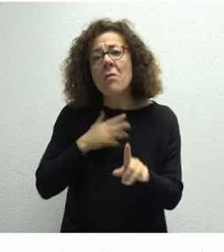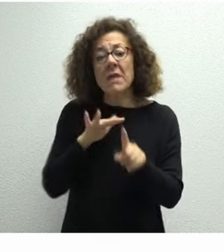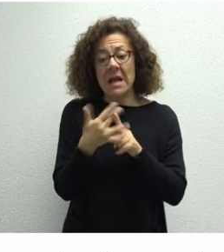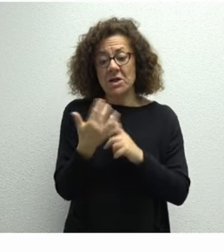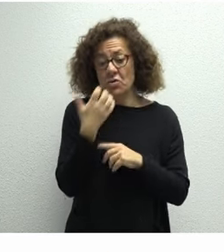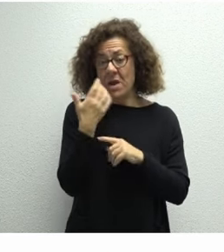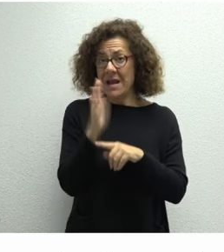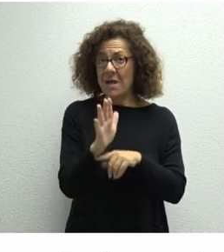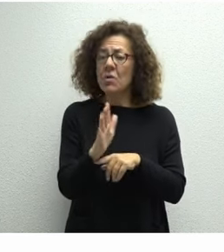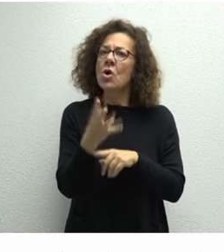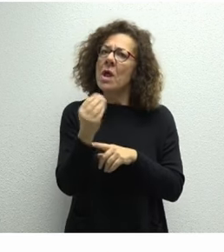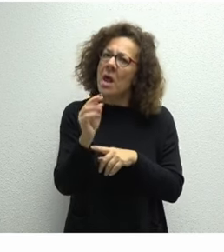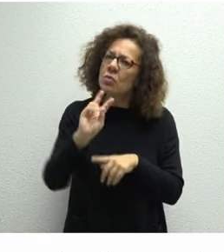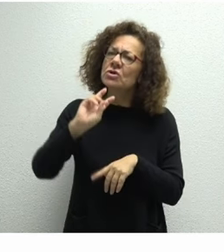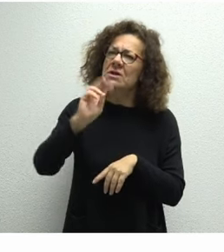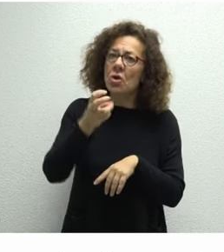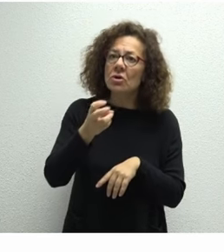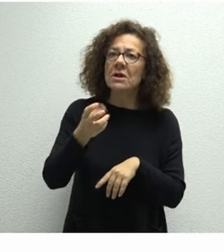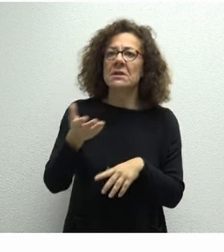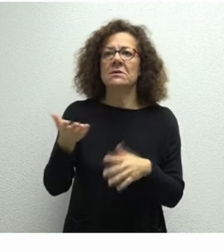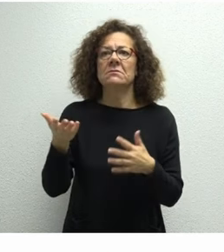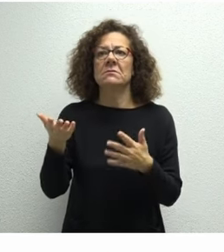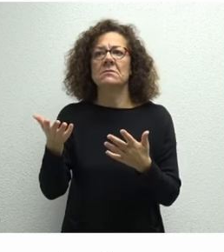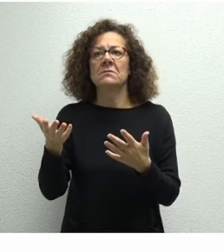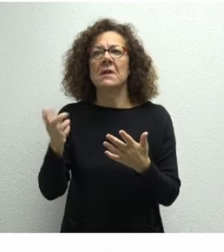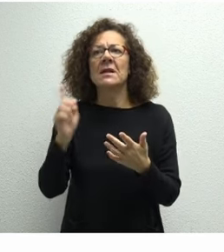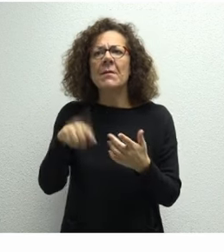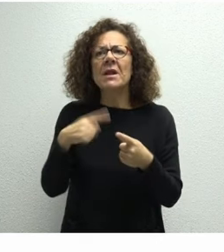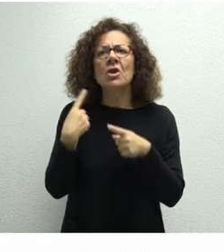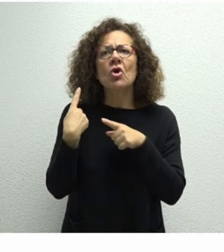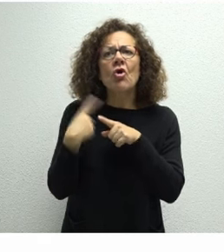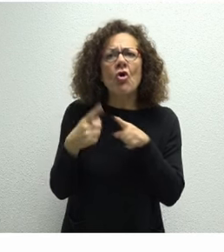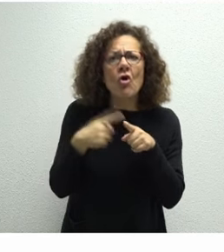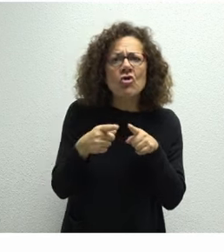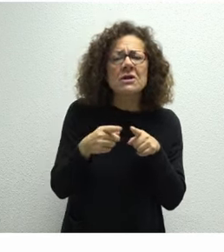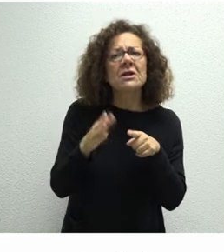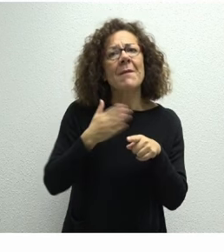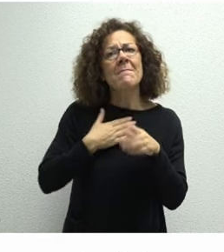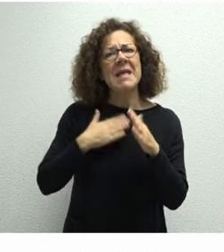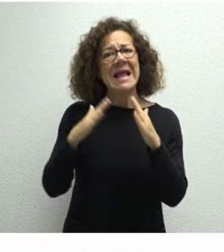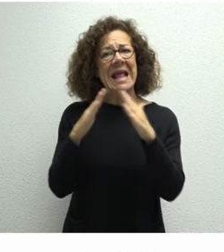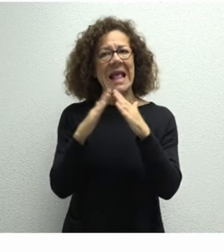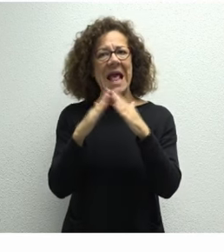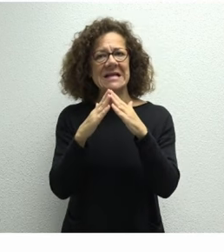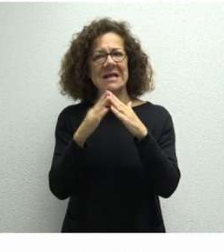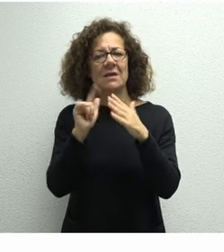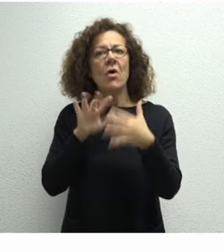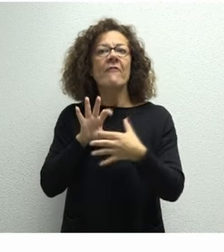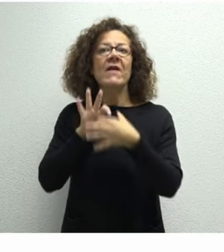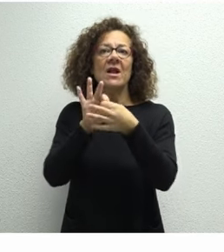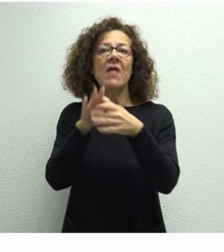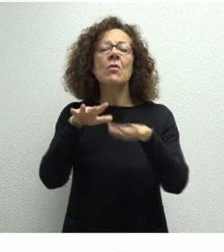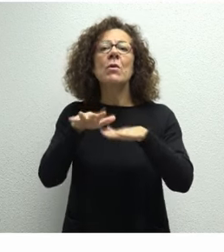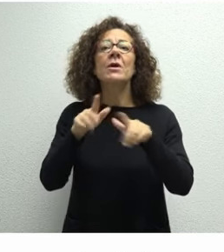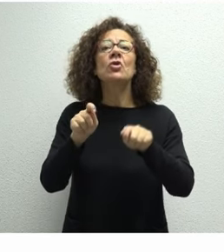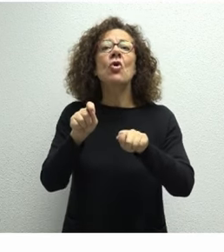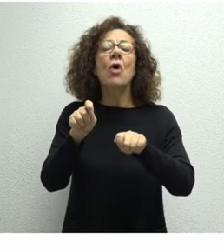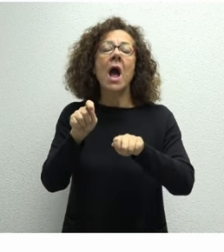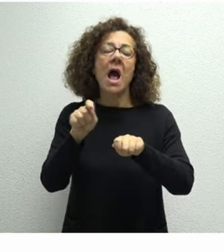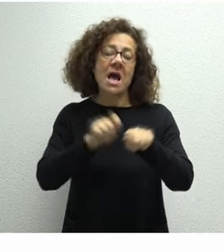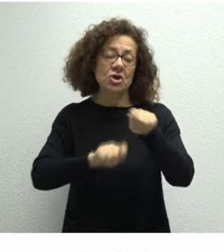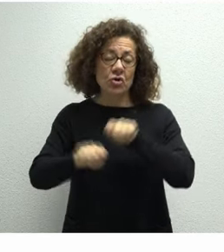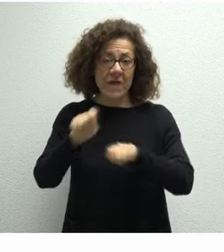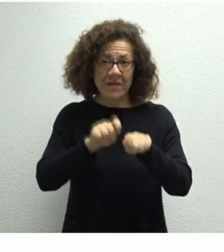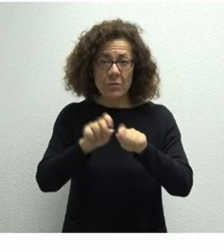ejemplo y hay muchas otras mi casas y hay muchas otras cosas no tan vinculadas al movimiento asociativo y plena inclusión